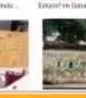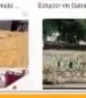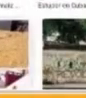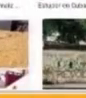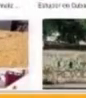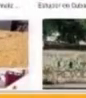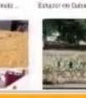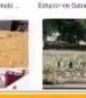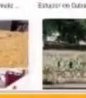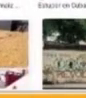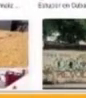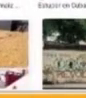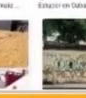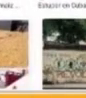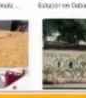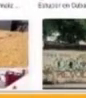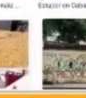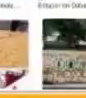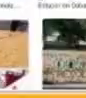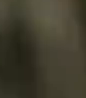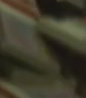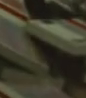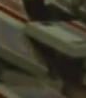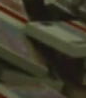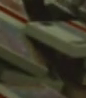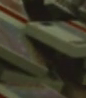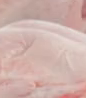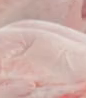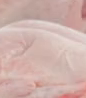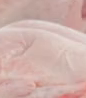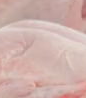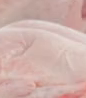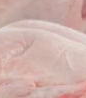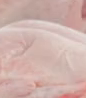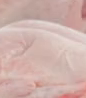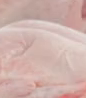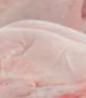Agronews, en El Nuevo País. Es la Casa de Papel, pero de pollo.